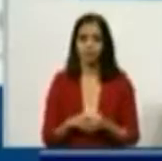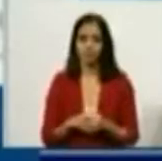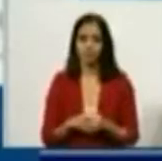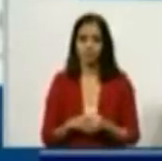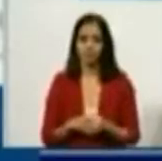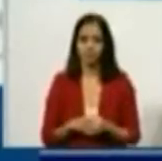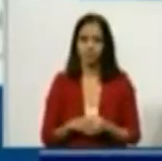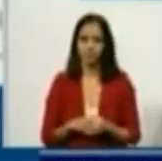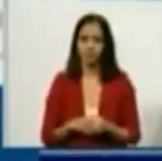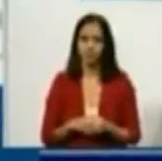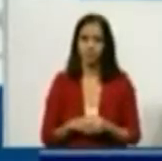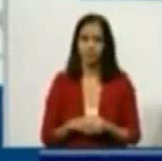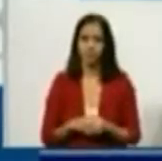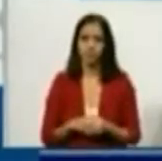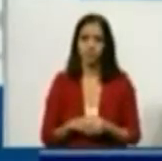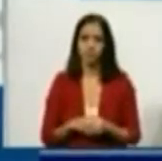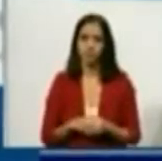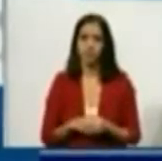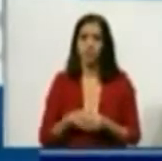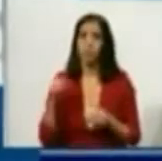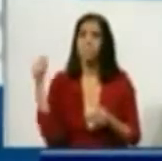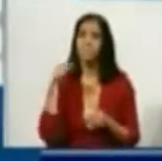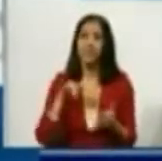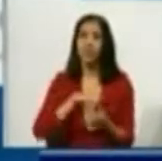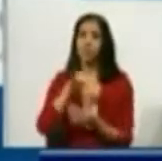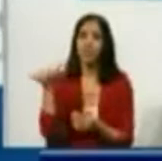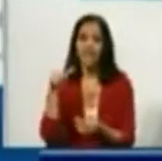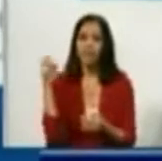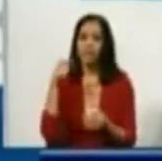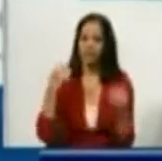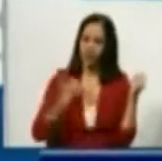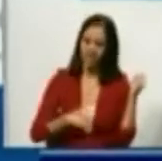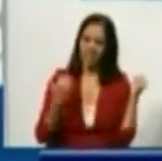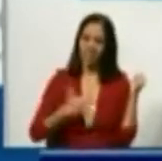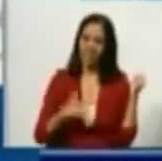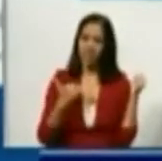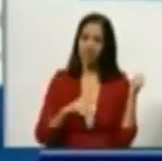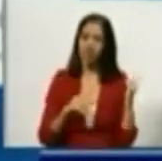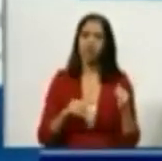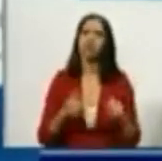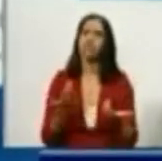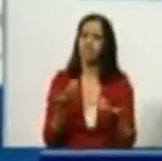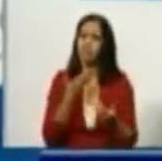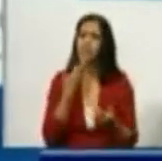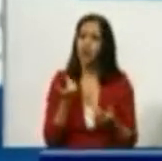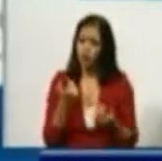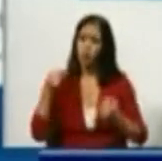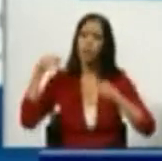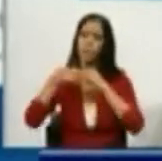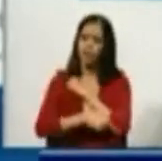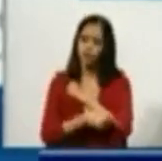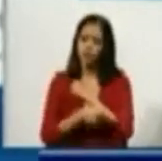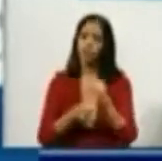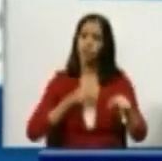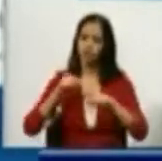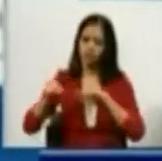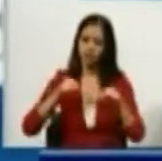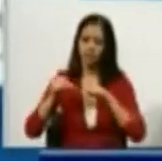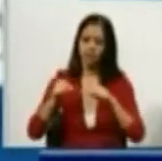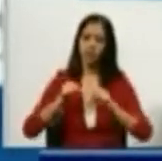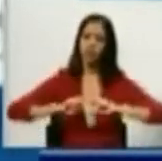menos en viajes menos guitarras y mucho más profundidad en el manejo de los asuntos